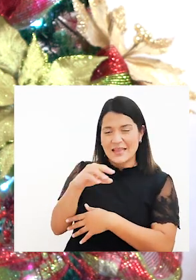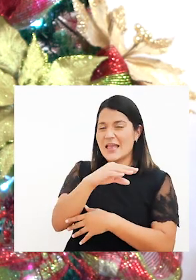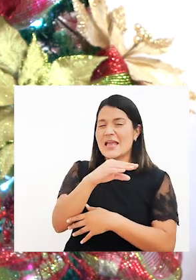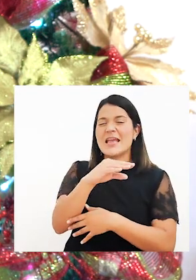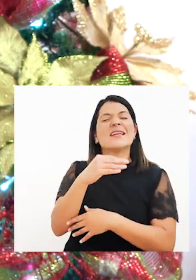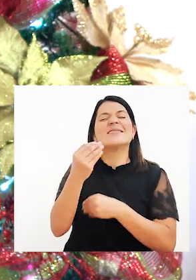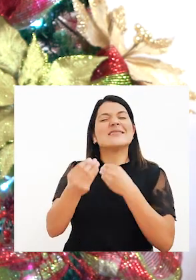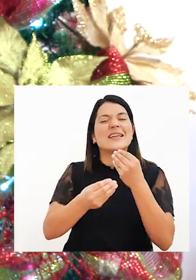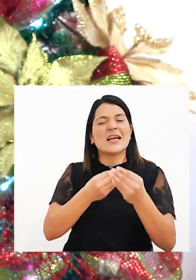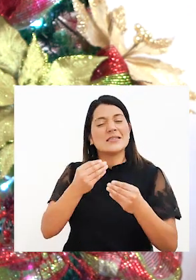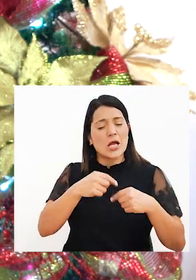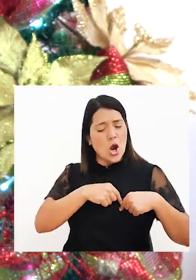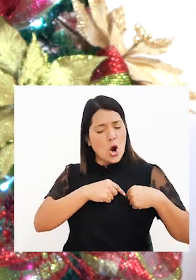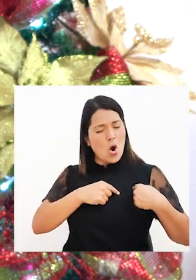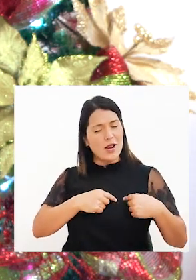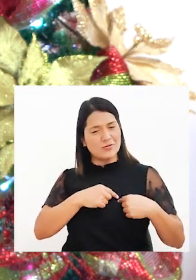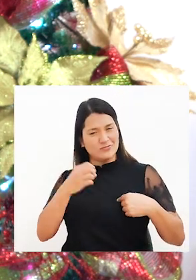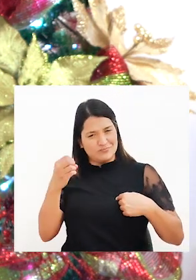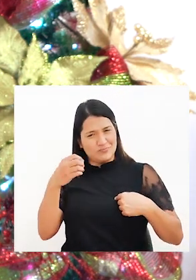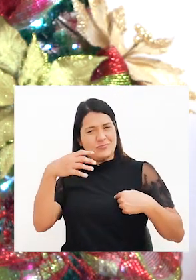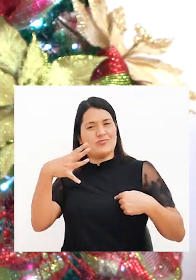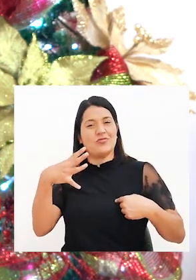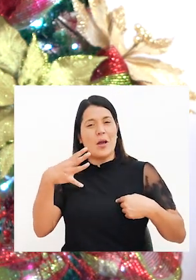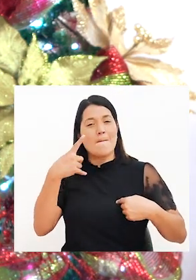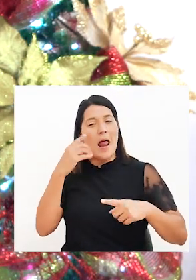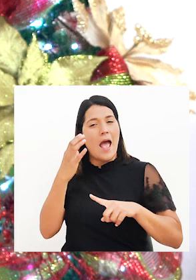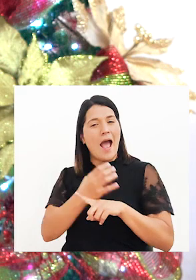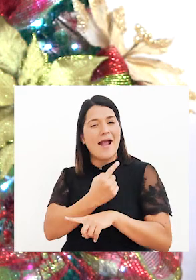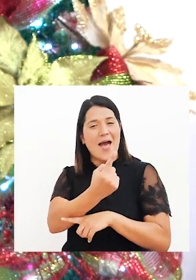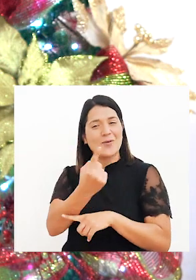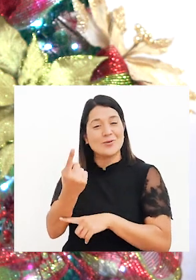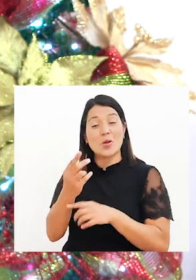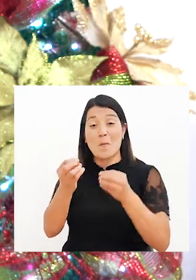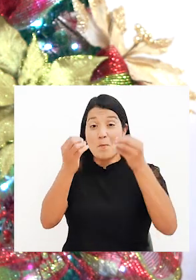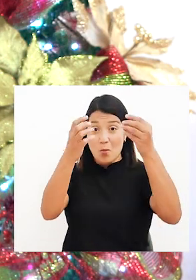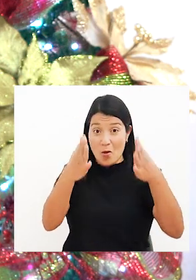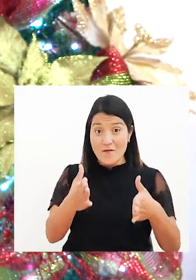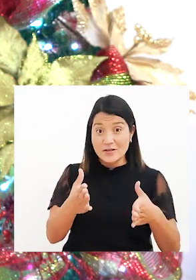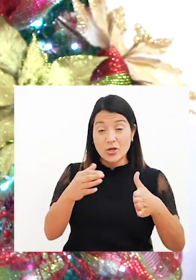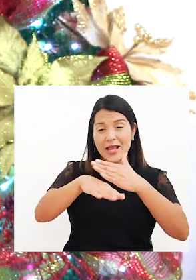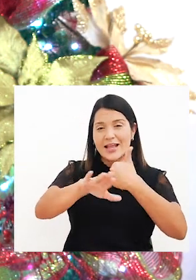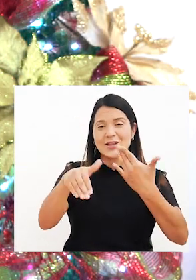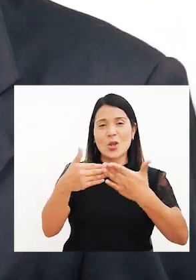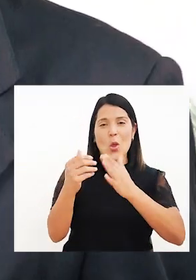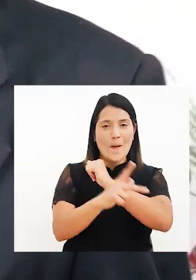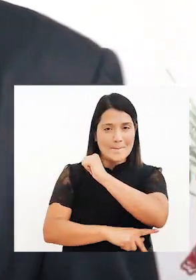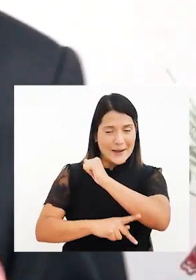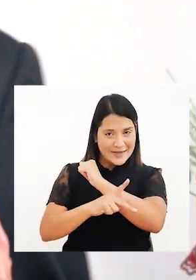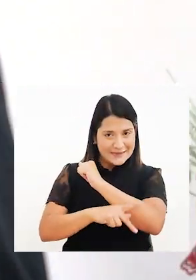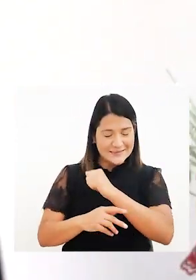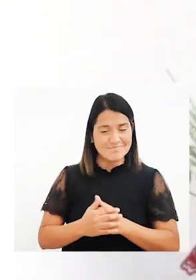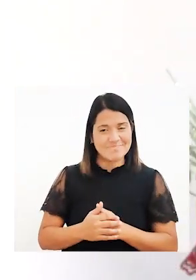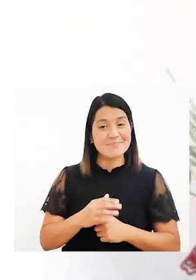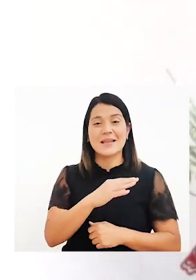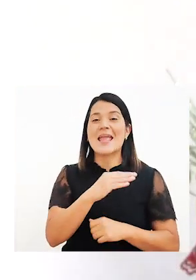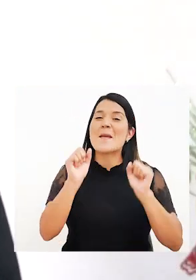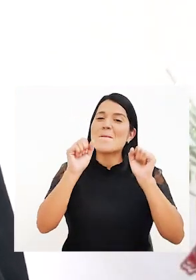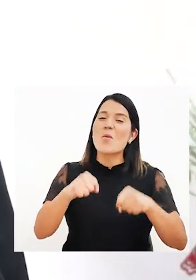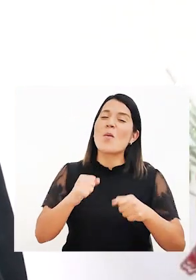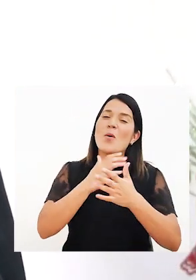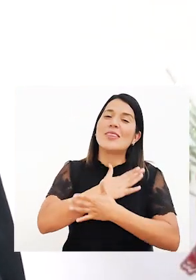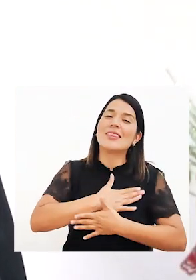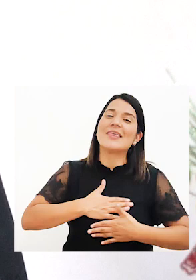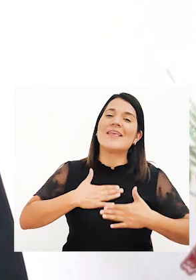ilumine los corazones de todos nuestros colegiados y docentes en todo el país. Que podamos